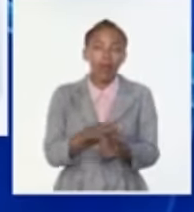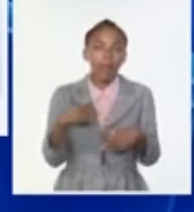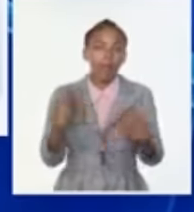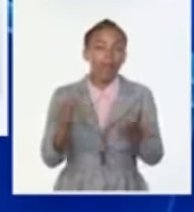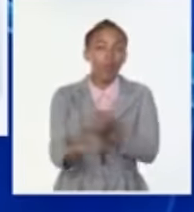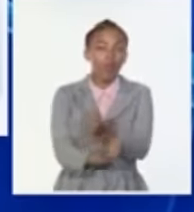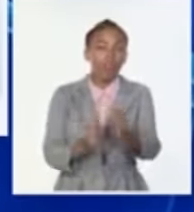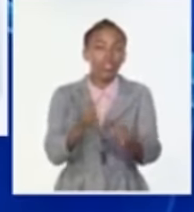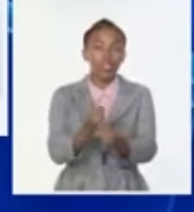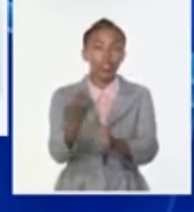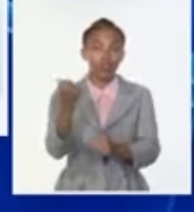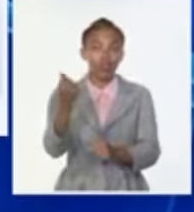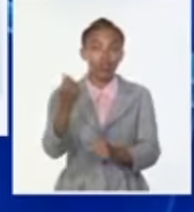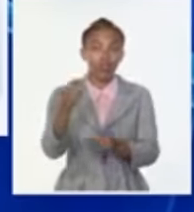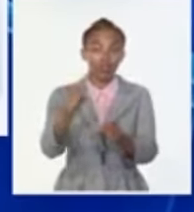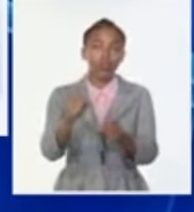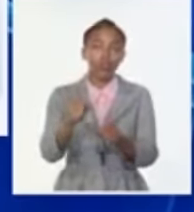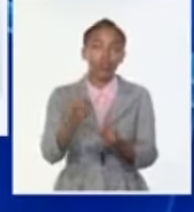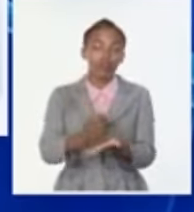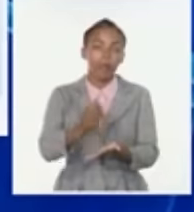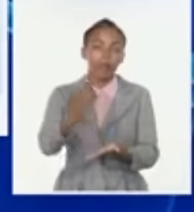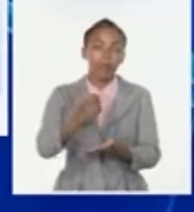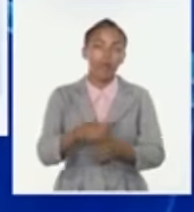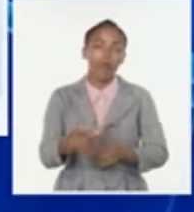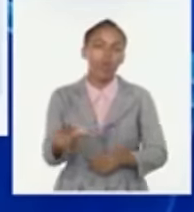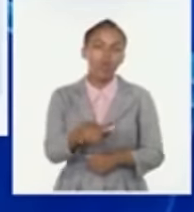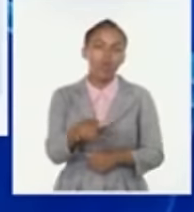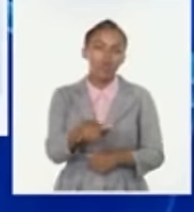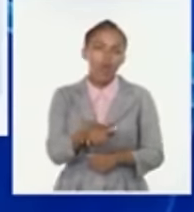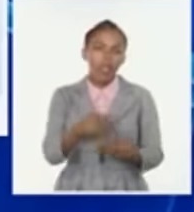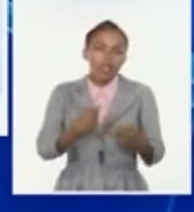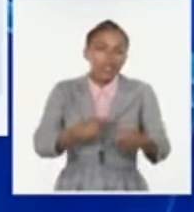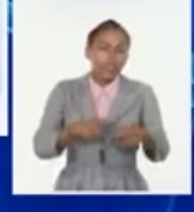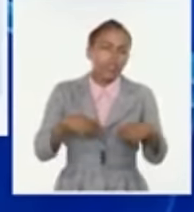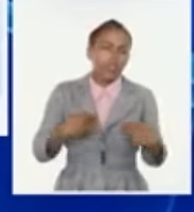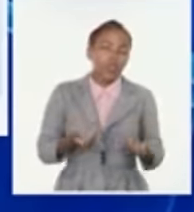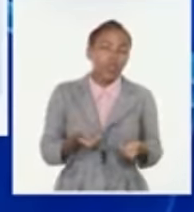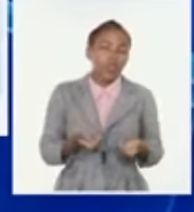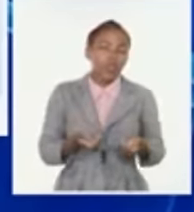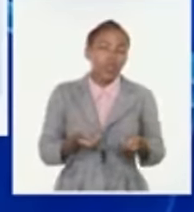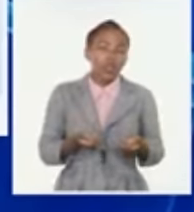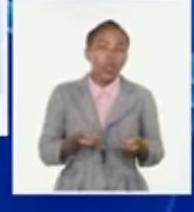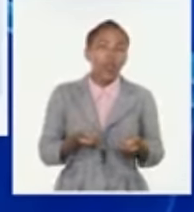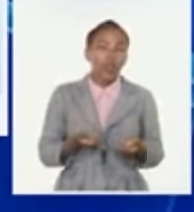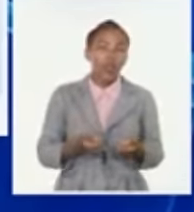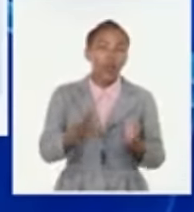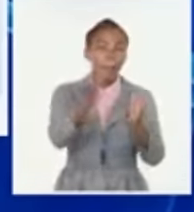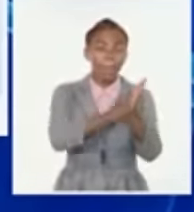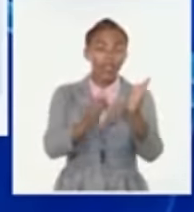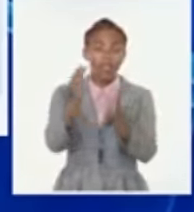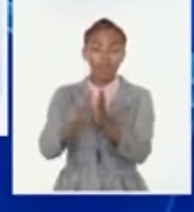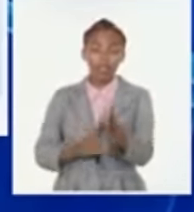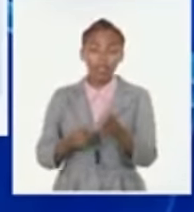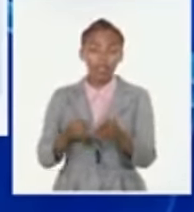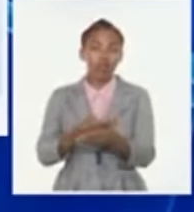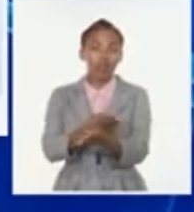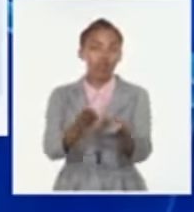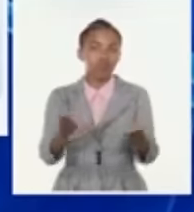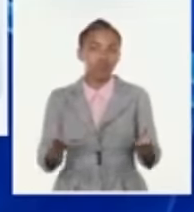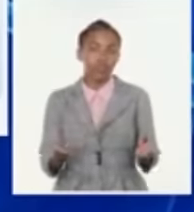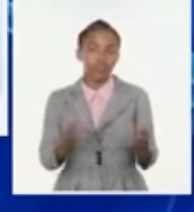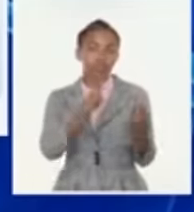del juego, así como también que se decidió asignar mensualmente, aunque usted tenga aprobado un